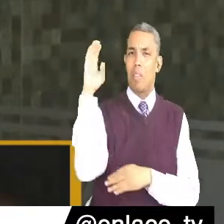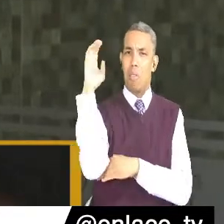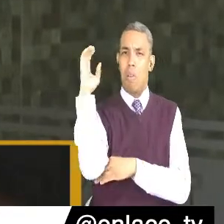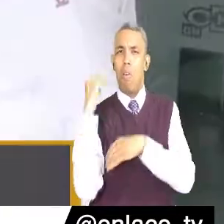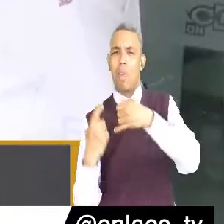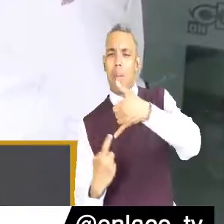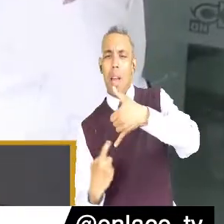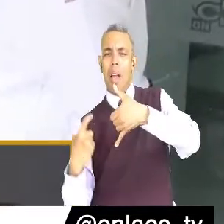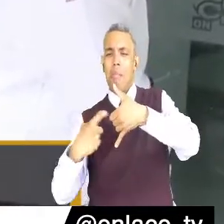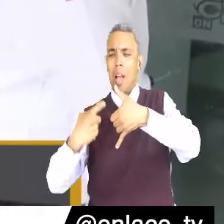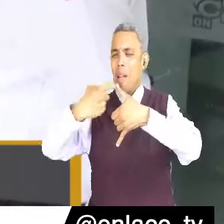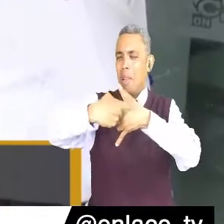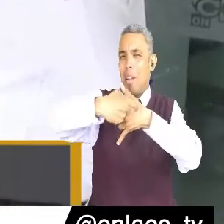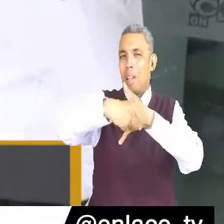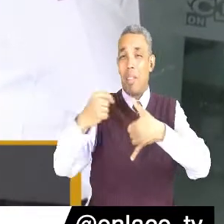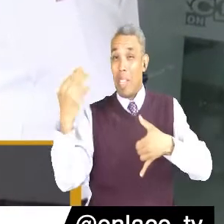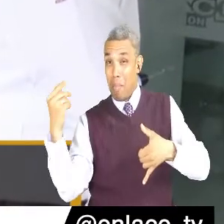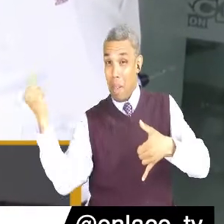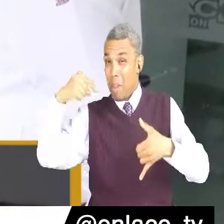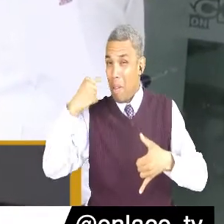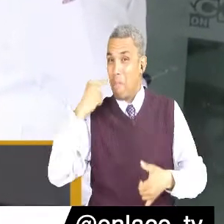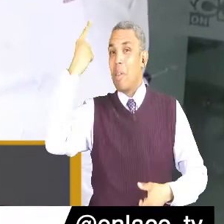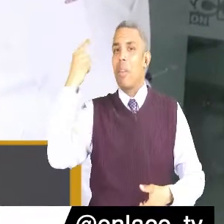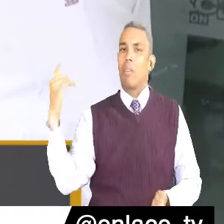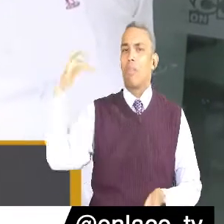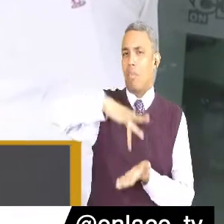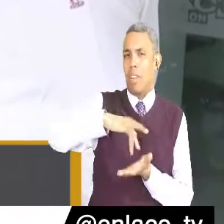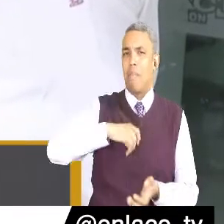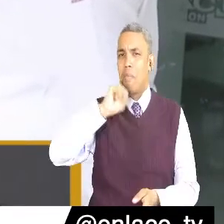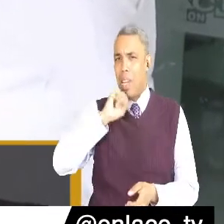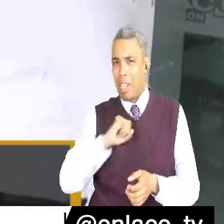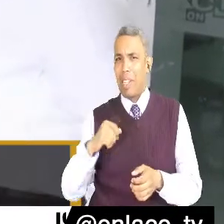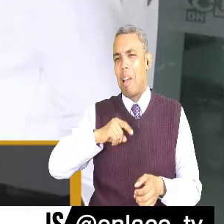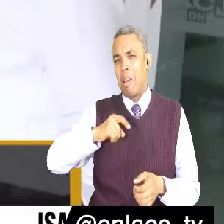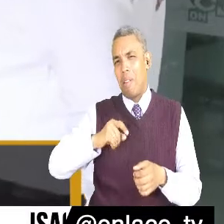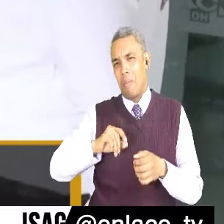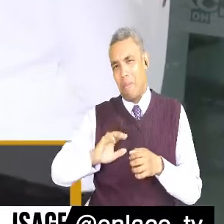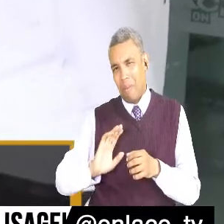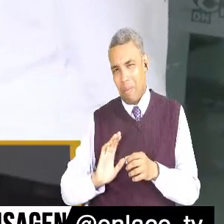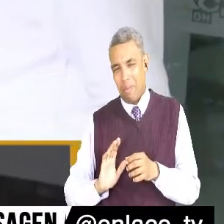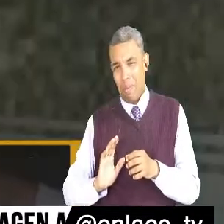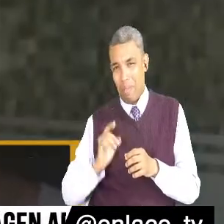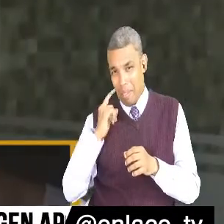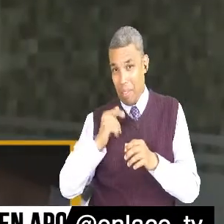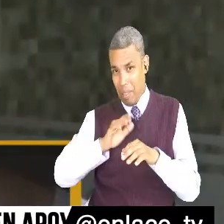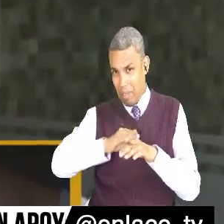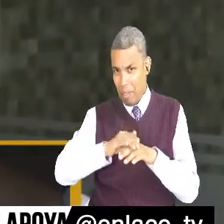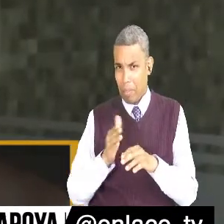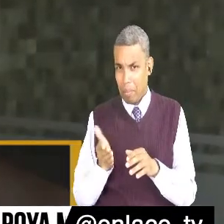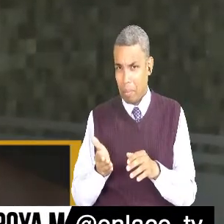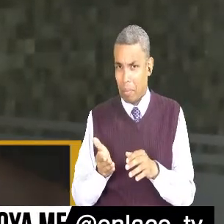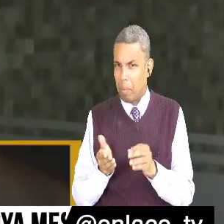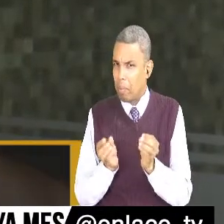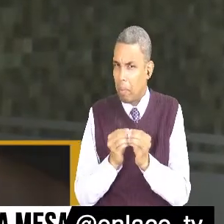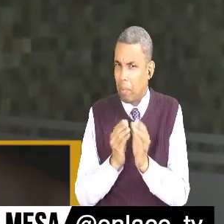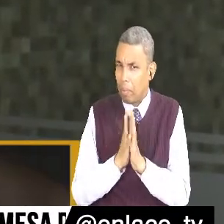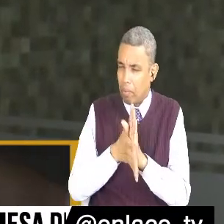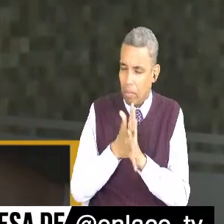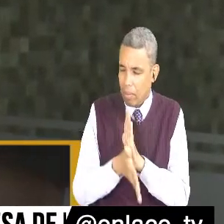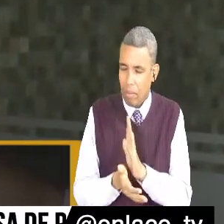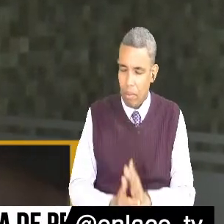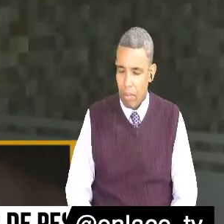nuestra ciudad. Sobre cómo se da esta posibilidad de traer el reconocido artista Barranca Bermeja, se ha dicho. Invitación pues a todos ustedes, a quienes nos